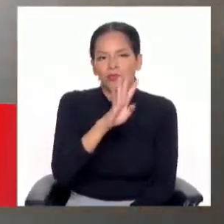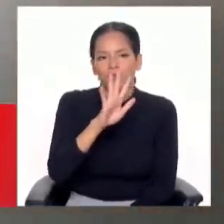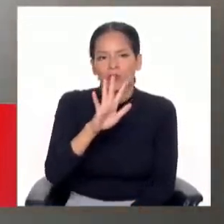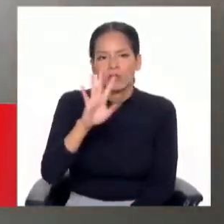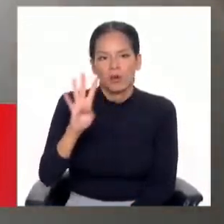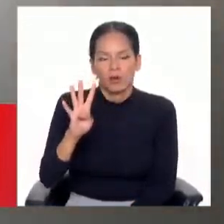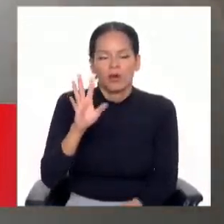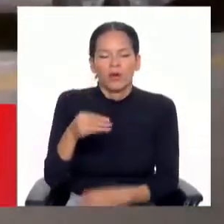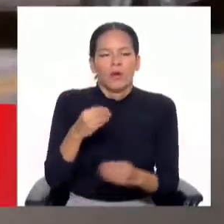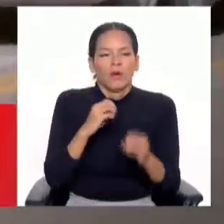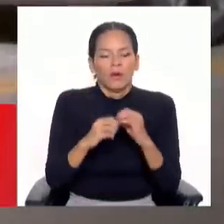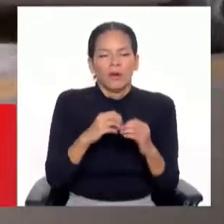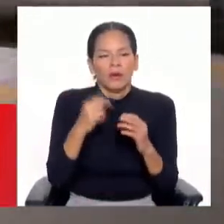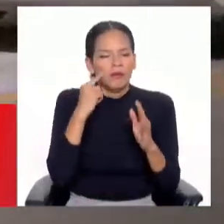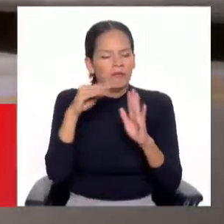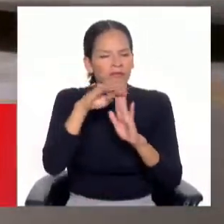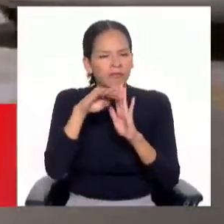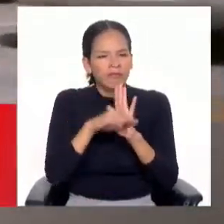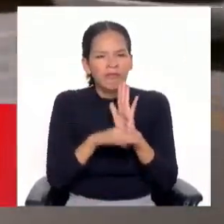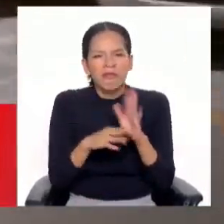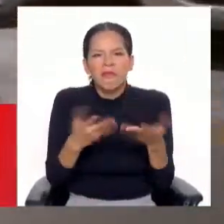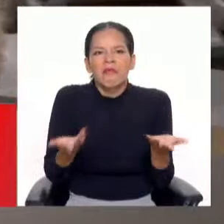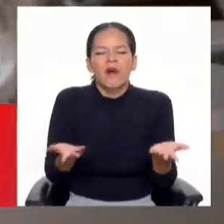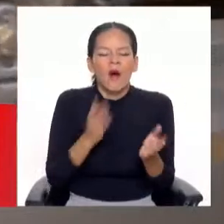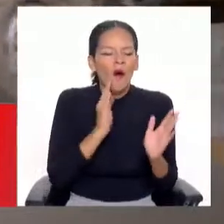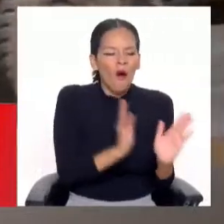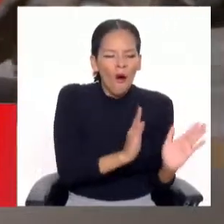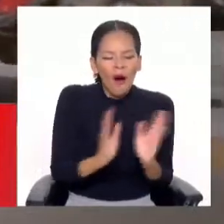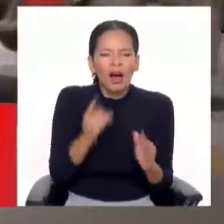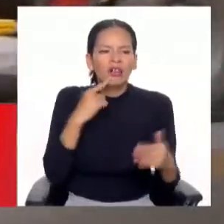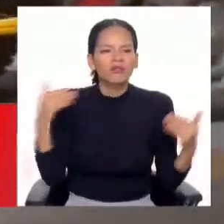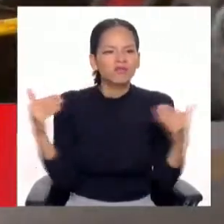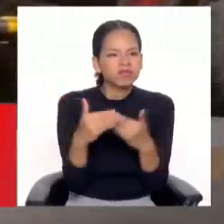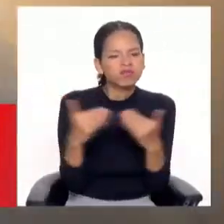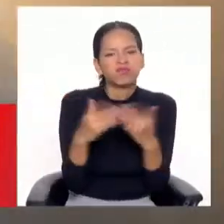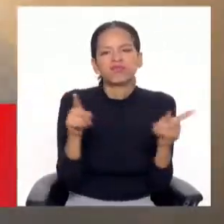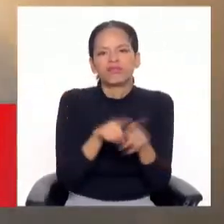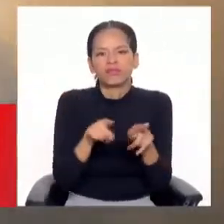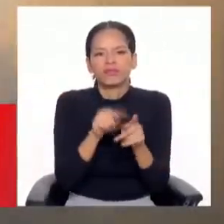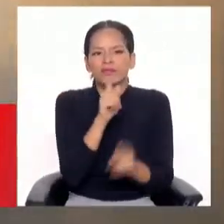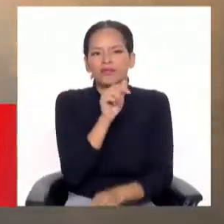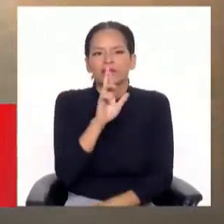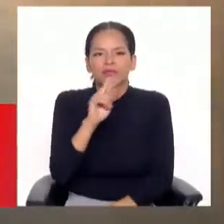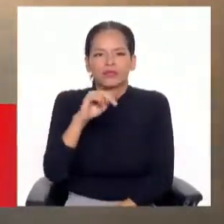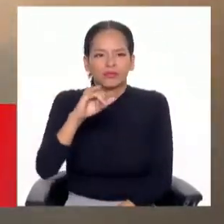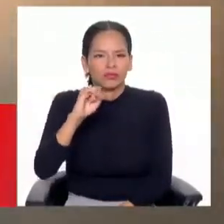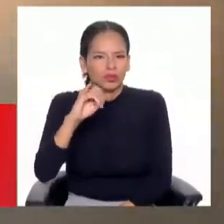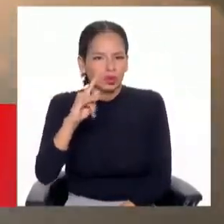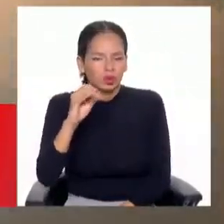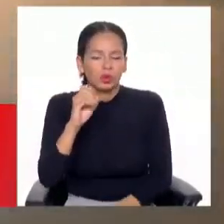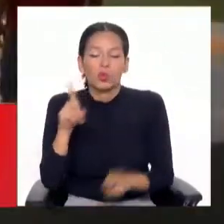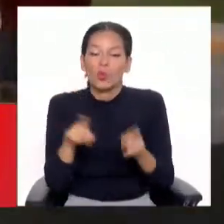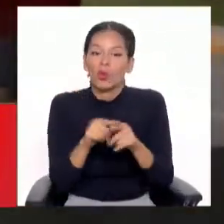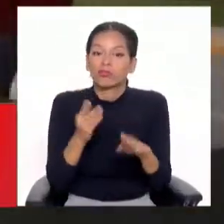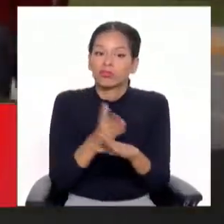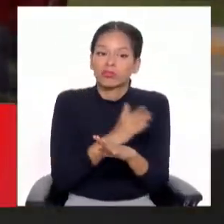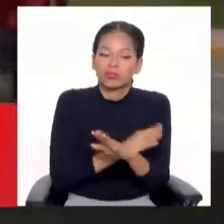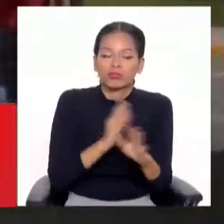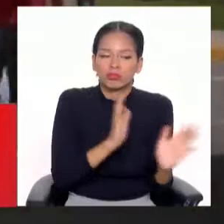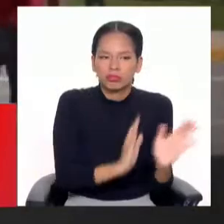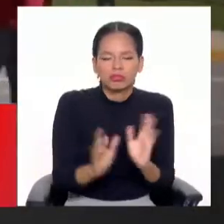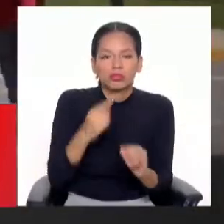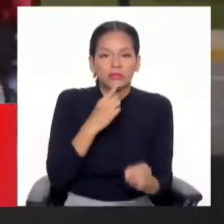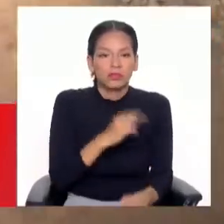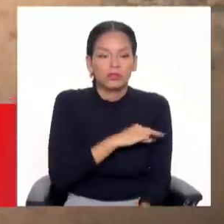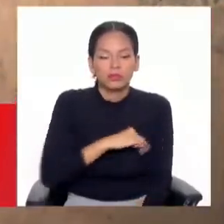los aspectos normativos para el ordenamiento de tránsito y transporte. También se estaría gestionando con el